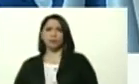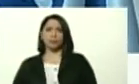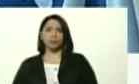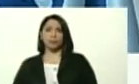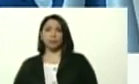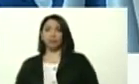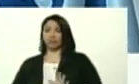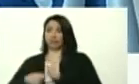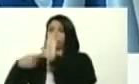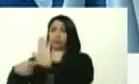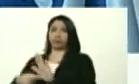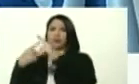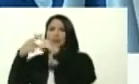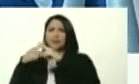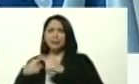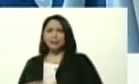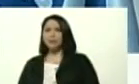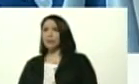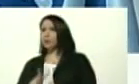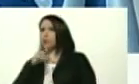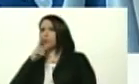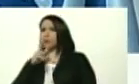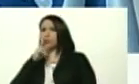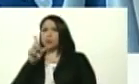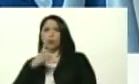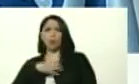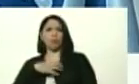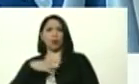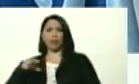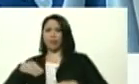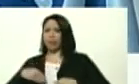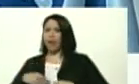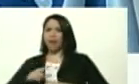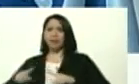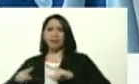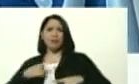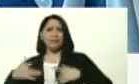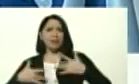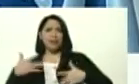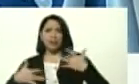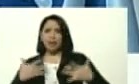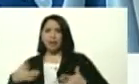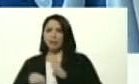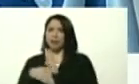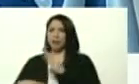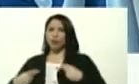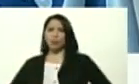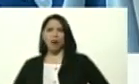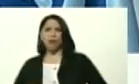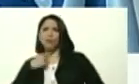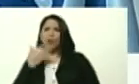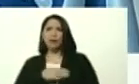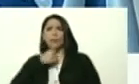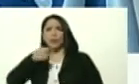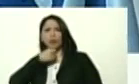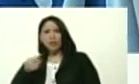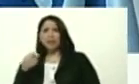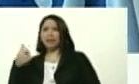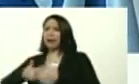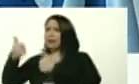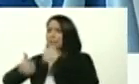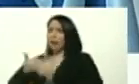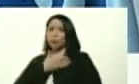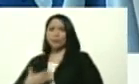cifras aberrantes, repudiables, de activistas de derechos humanos asesinados, de periodistas, de candidatos a